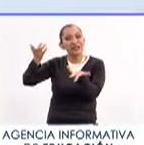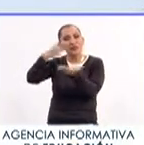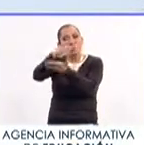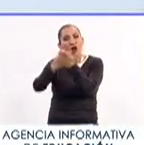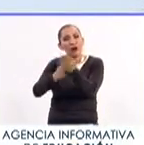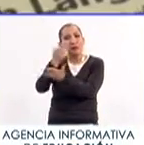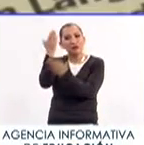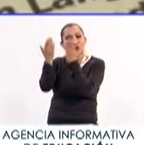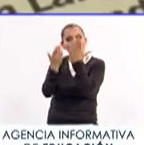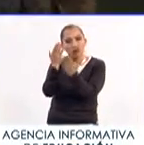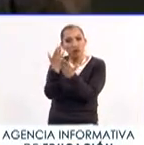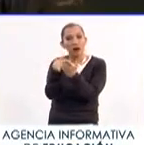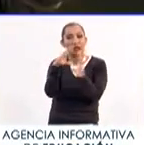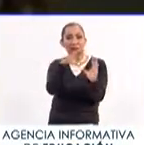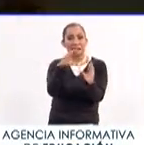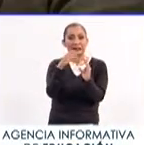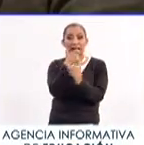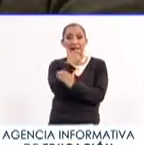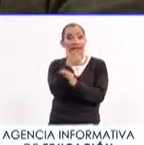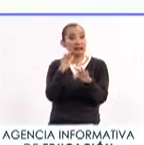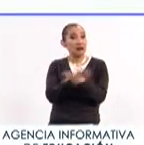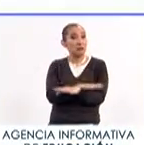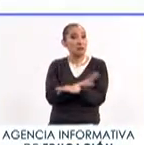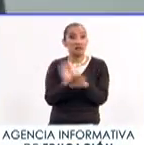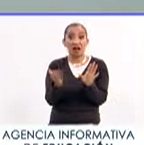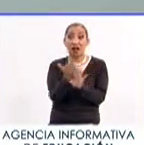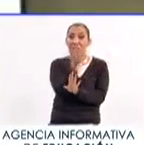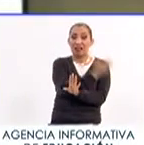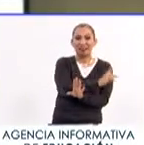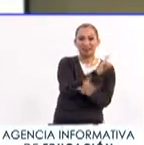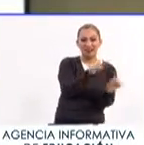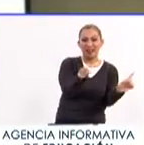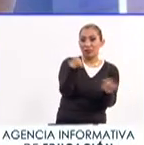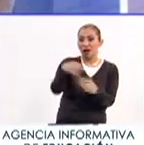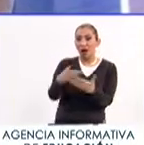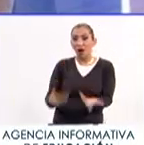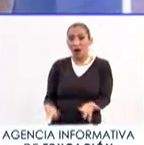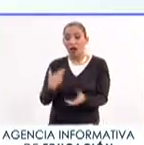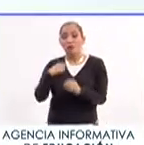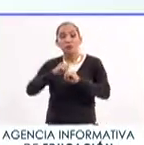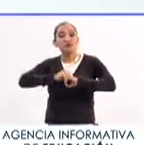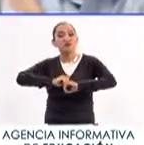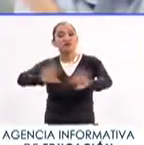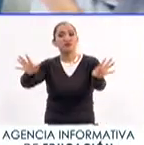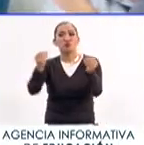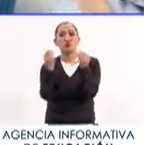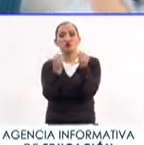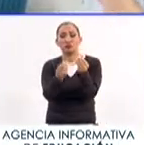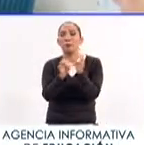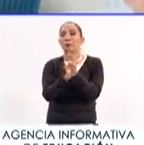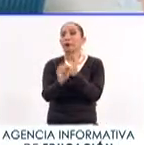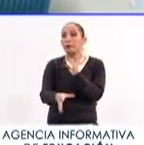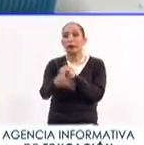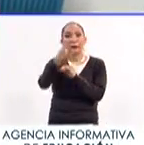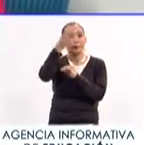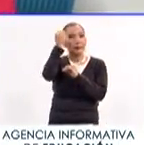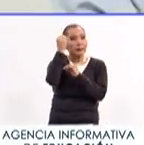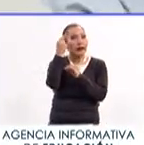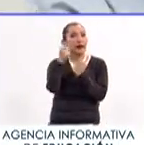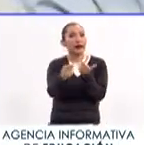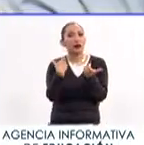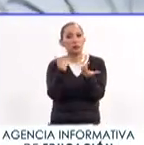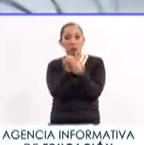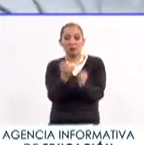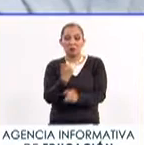planes de estudio. La enseñanza del idioma inglés ha cambiado muchísimo. Ahora tenemos medios que la distribuyen de manera masiva. Podemos aprender de